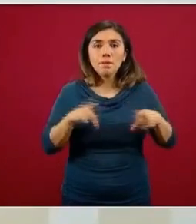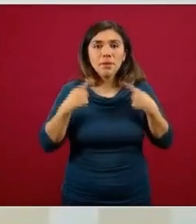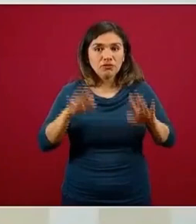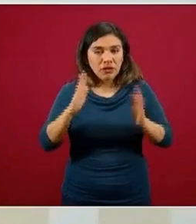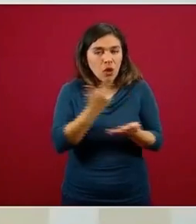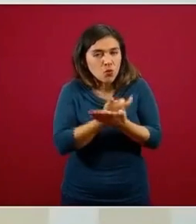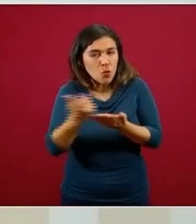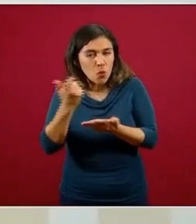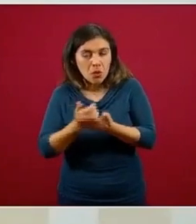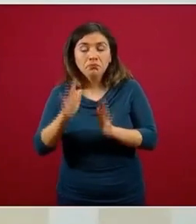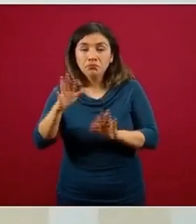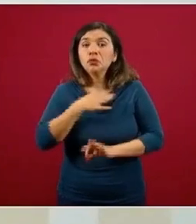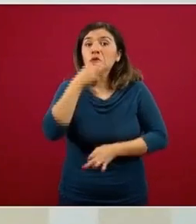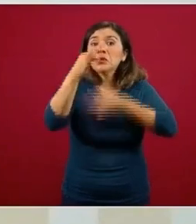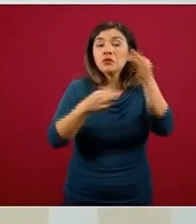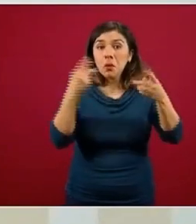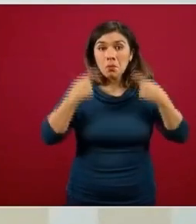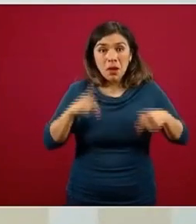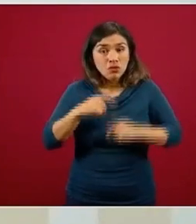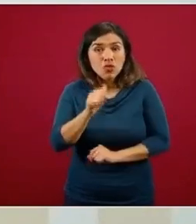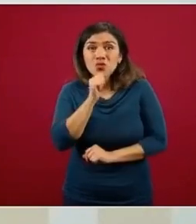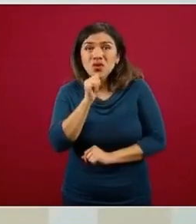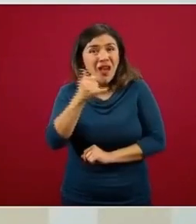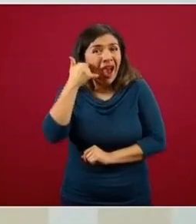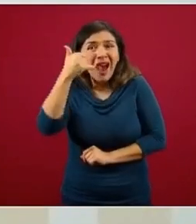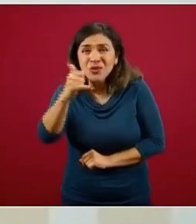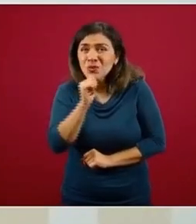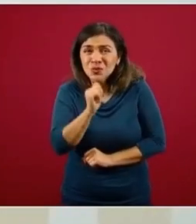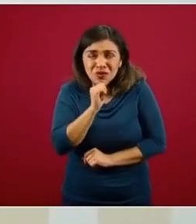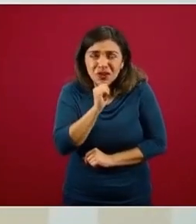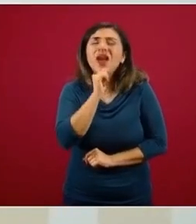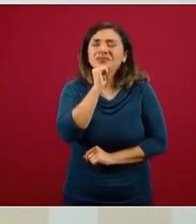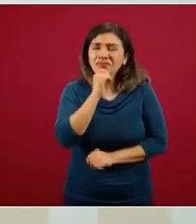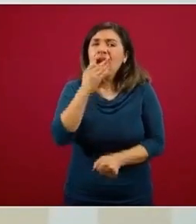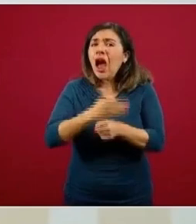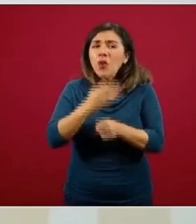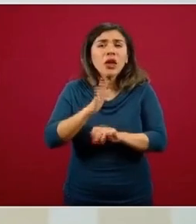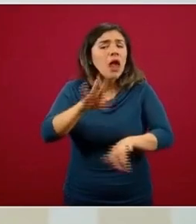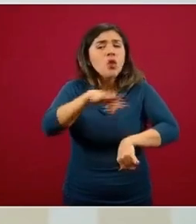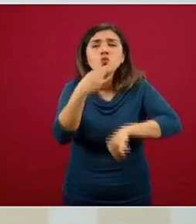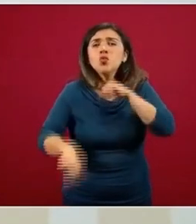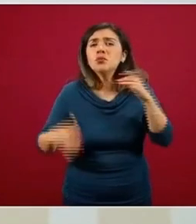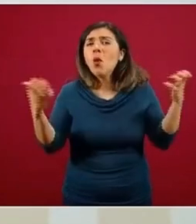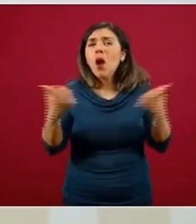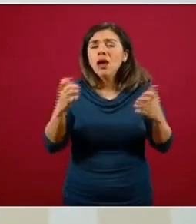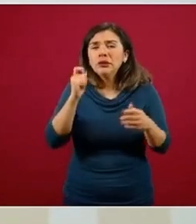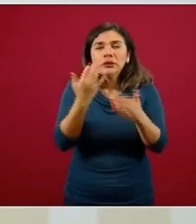937.294. Informarles que las personas que aún no han recibido están en este último